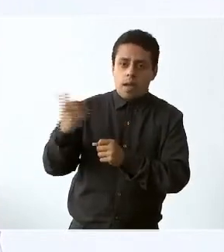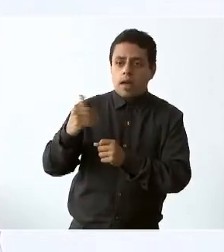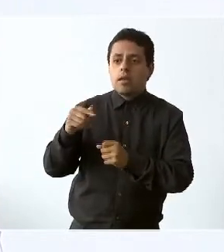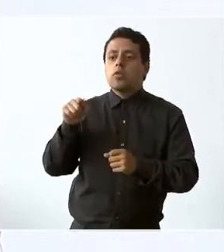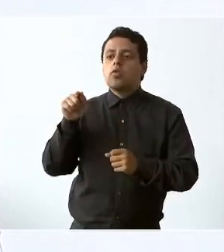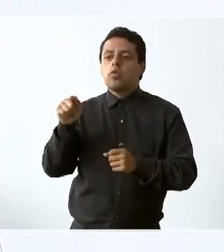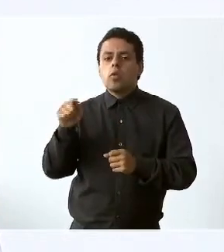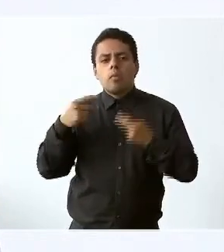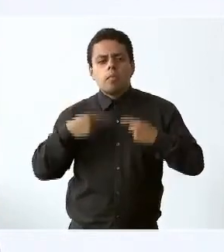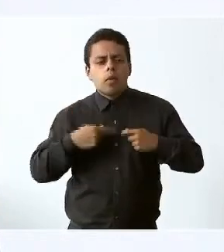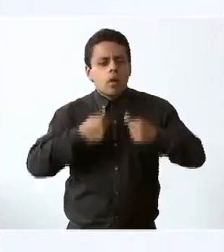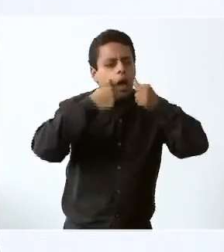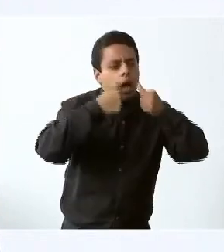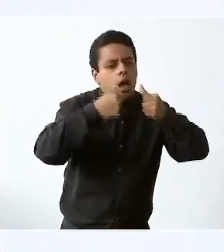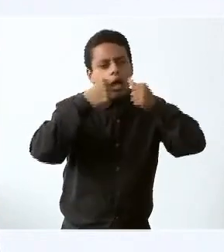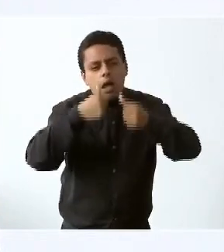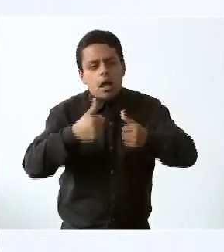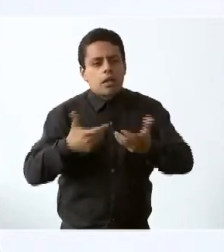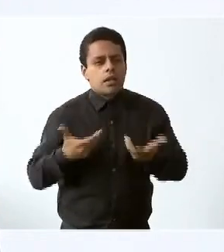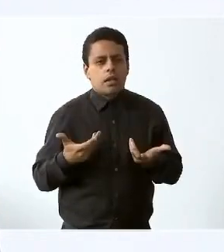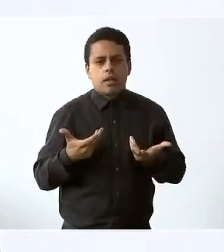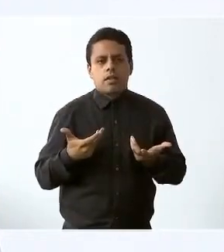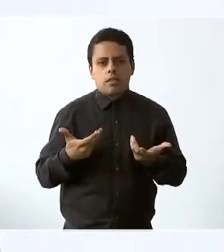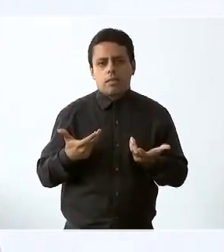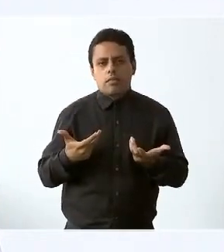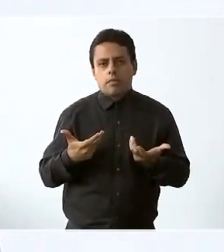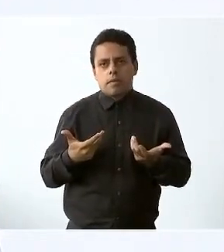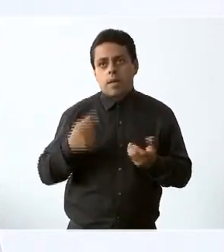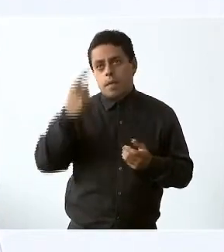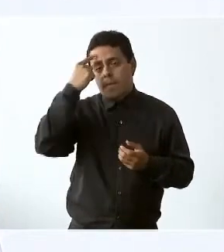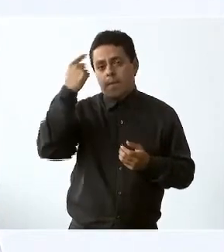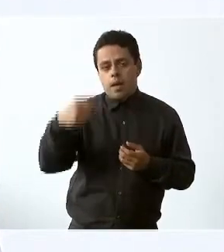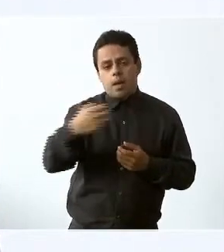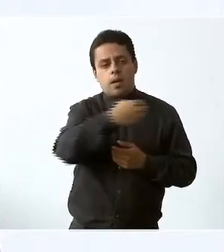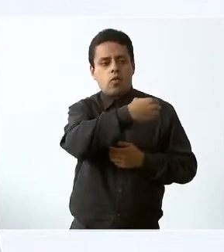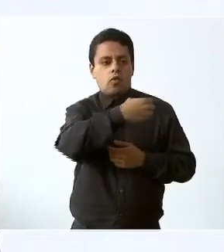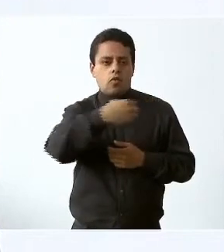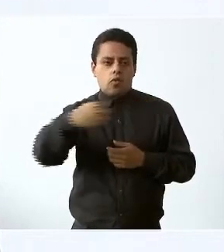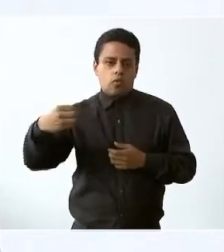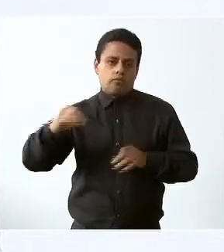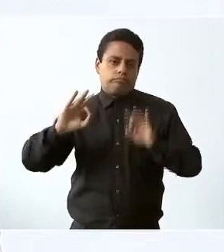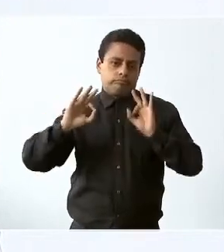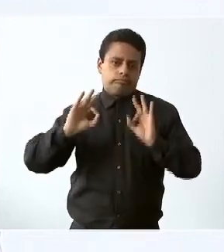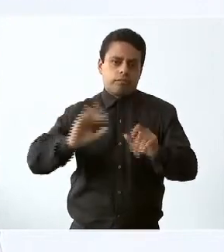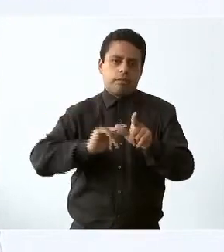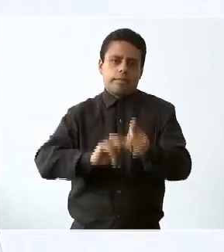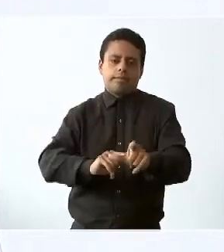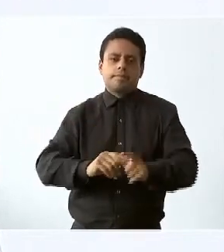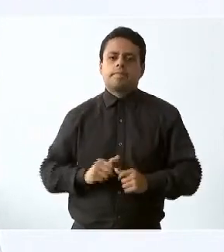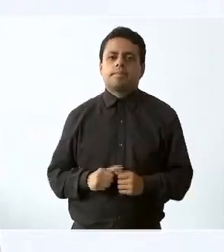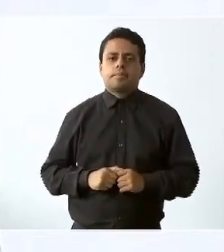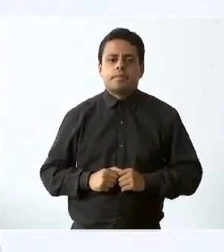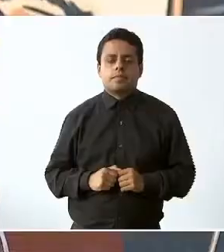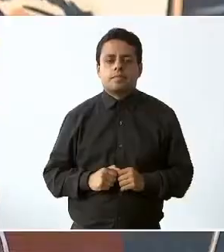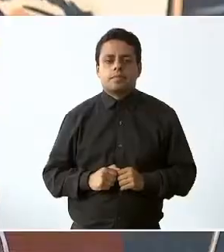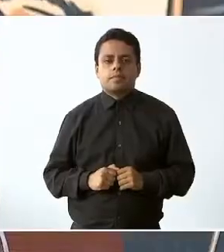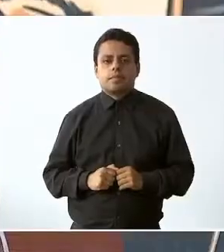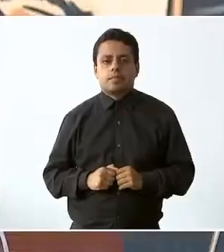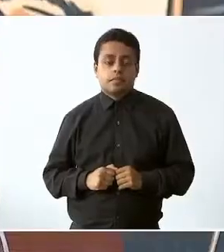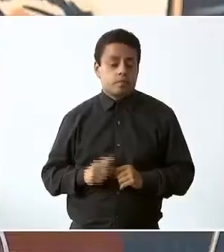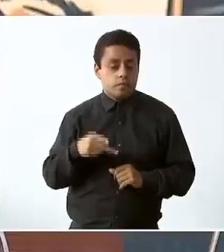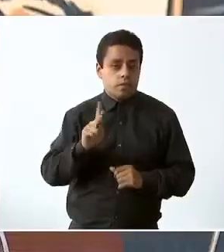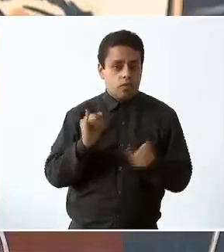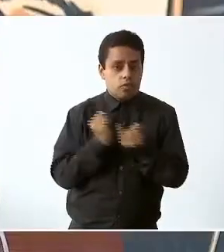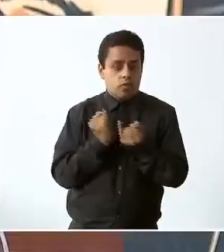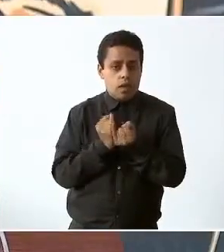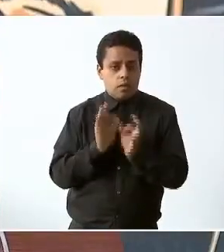vida cotidiana de la gente para que el orden oficial no quede separado de la realidad. Pero también